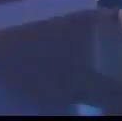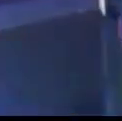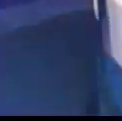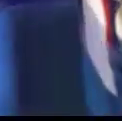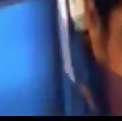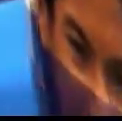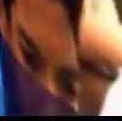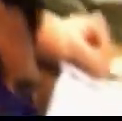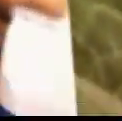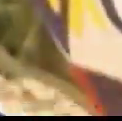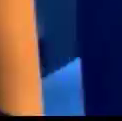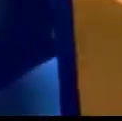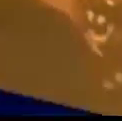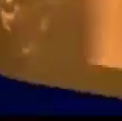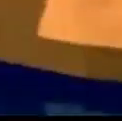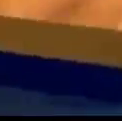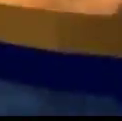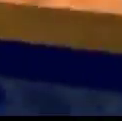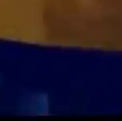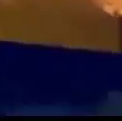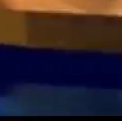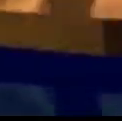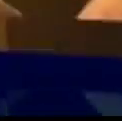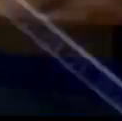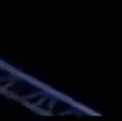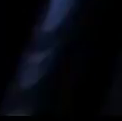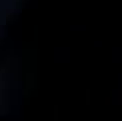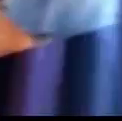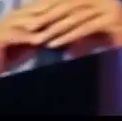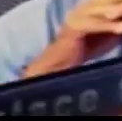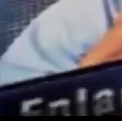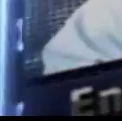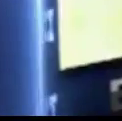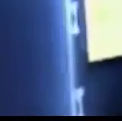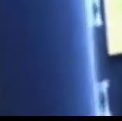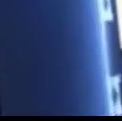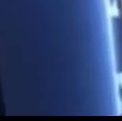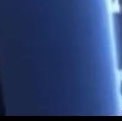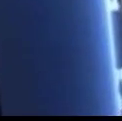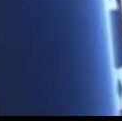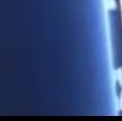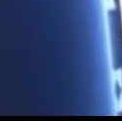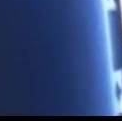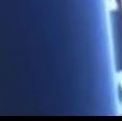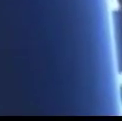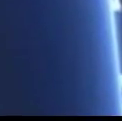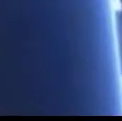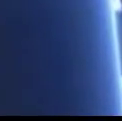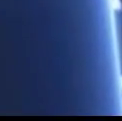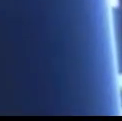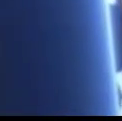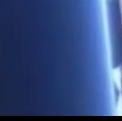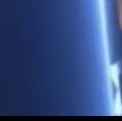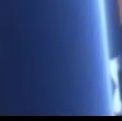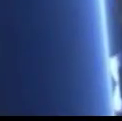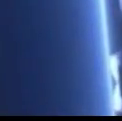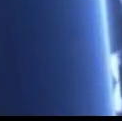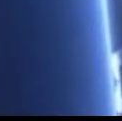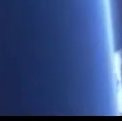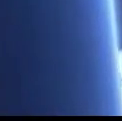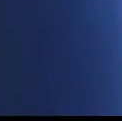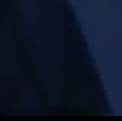cierras tus ojos y respiras, lo puedes sentir. Un enorme paraíso que